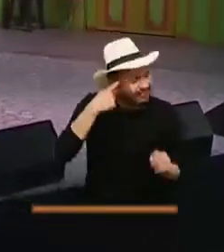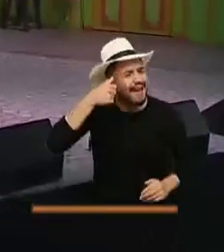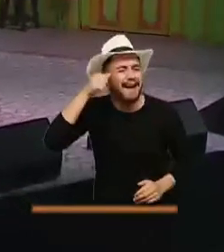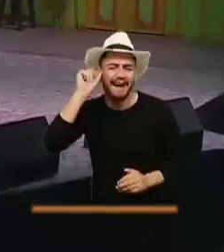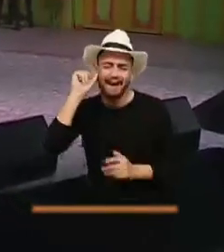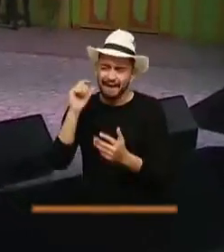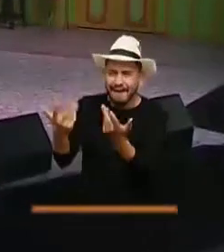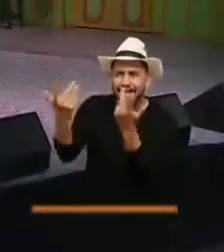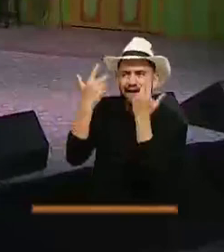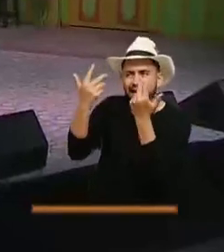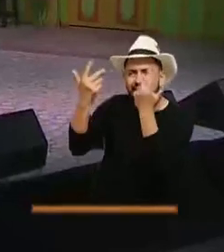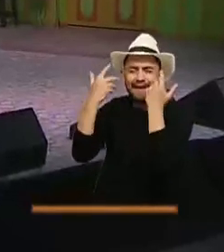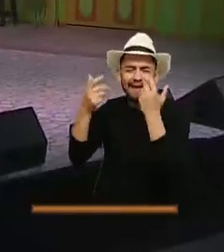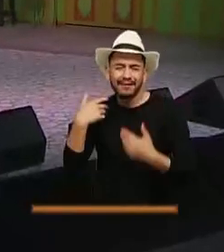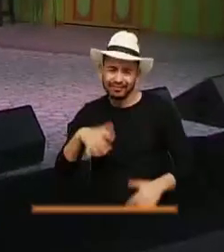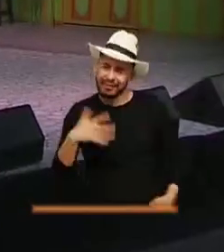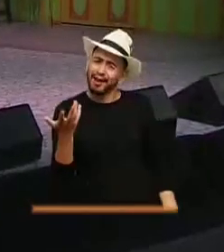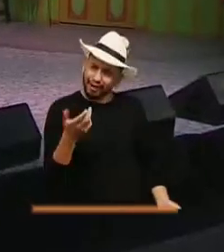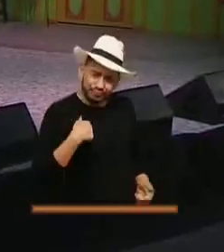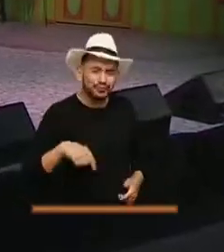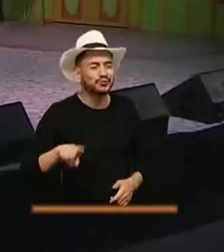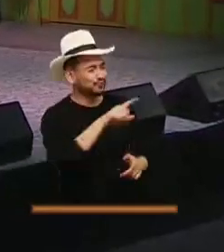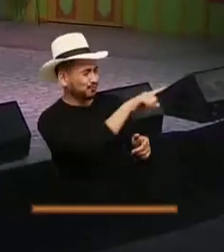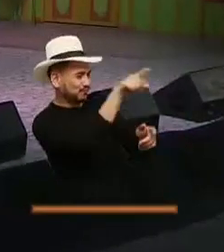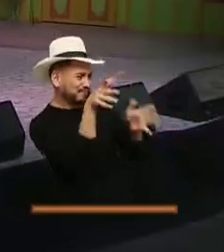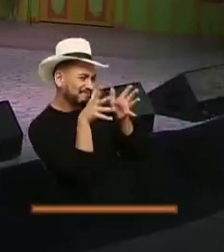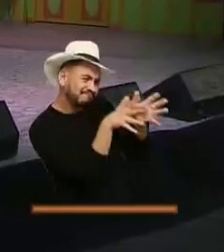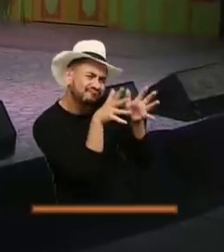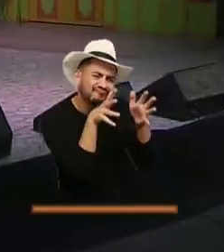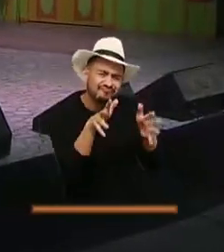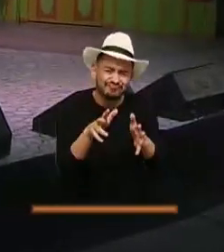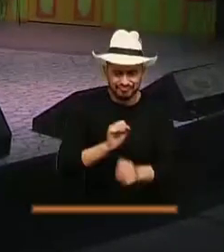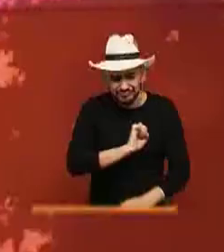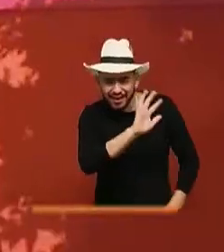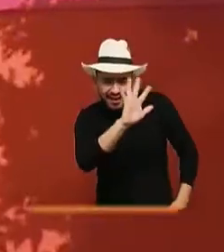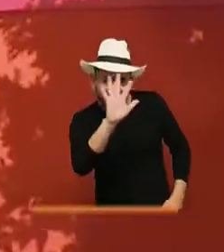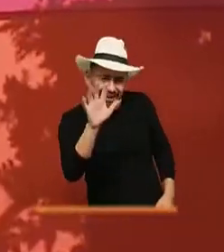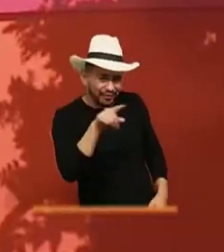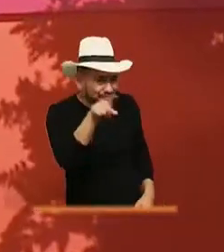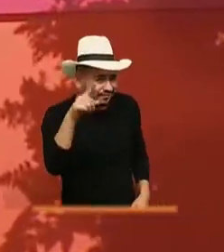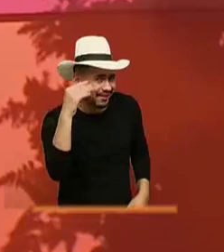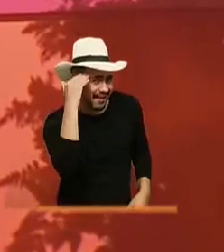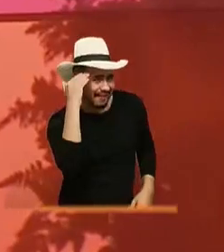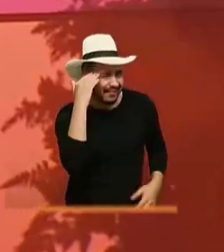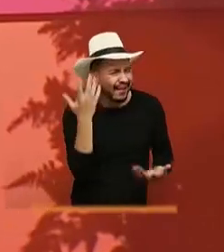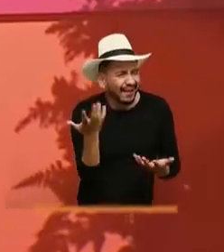yo te enseñé como el negro lo contó, Lo que no comprendo aún